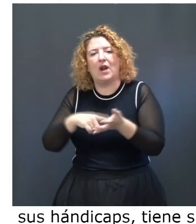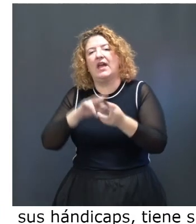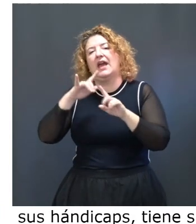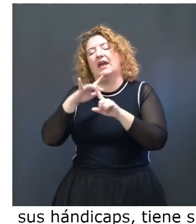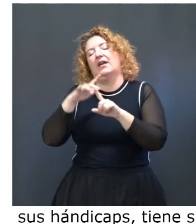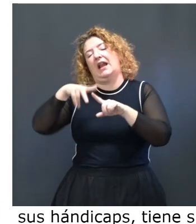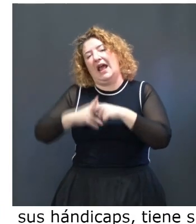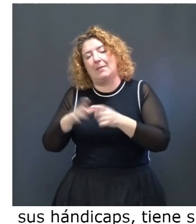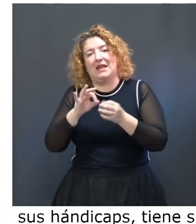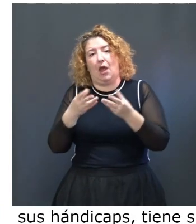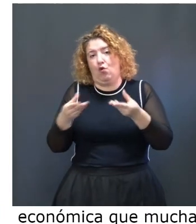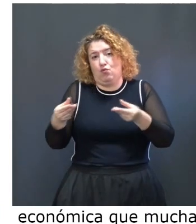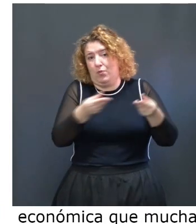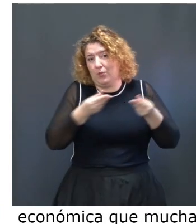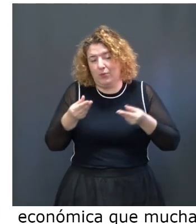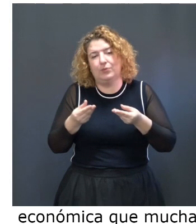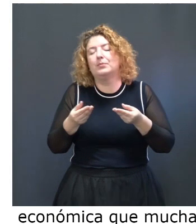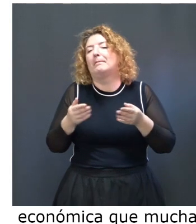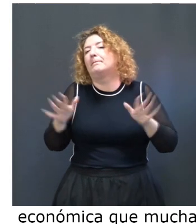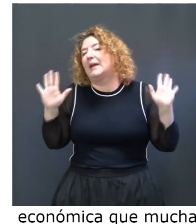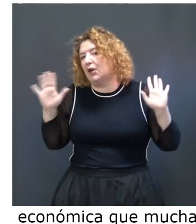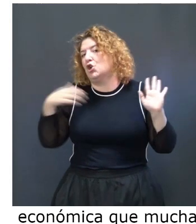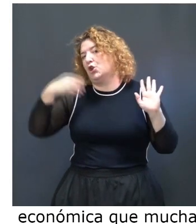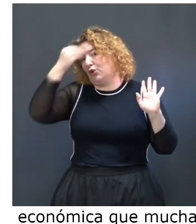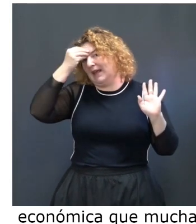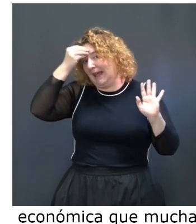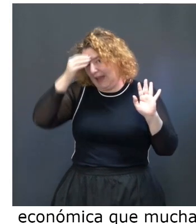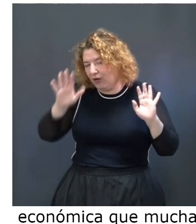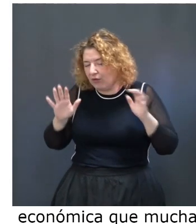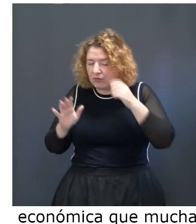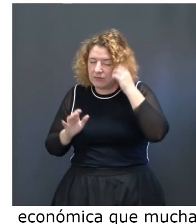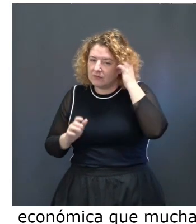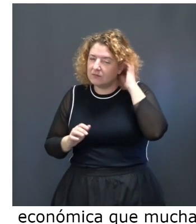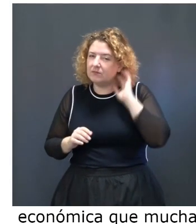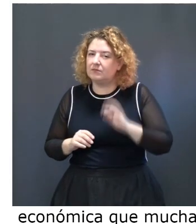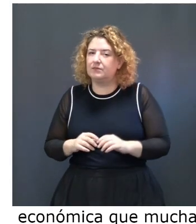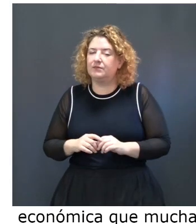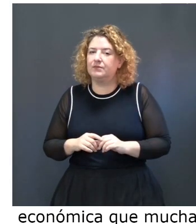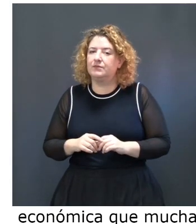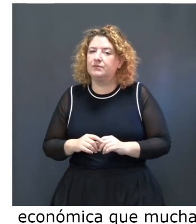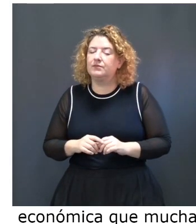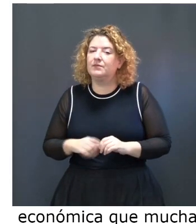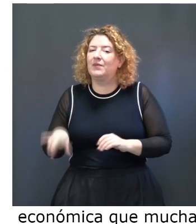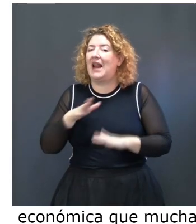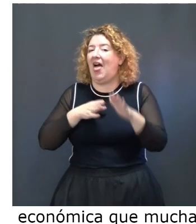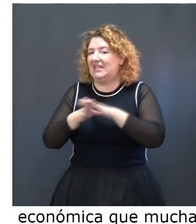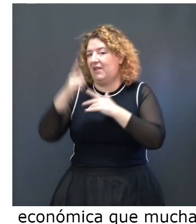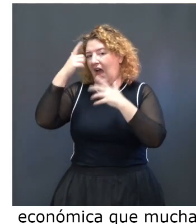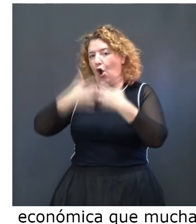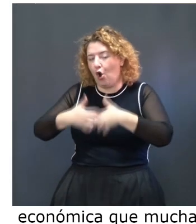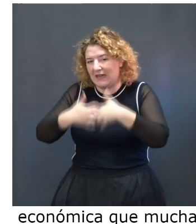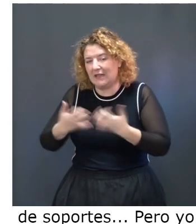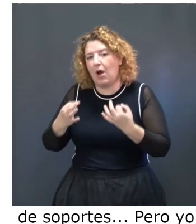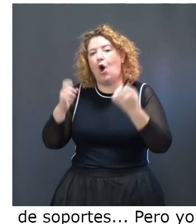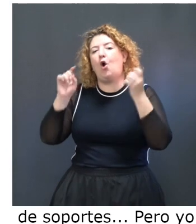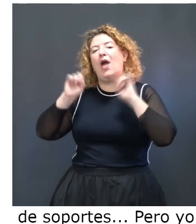como de soportes, pero yo creo que para que, o sea, tener esa accesibilidad cognitiva o esa